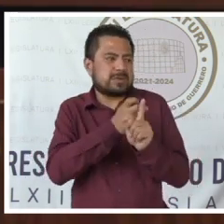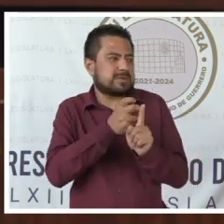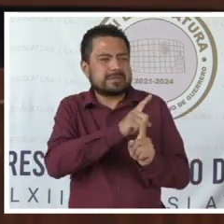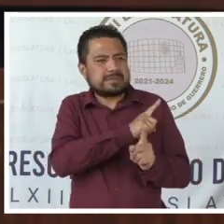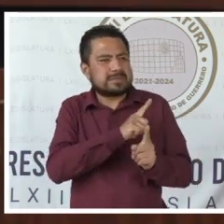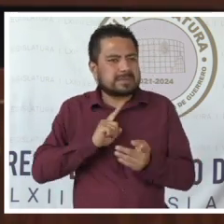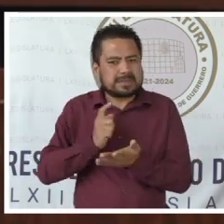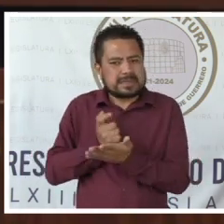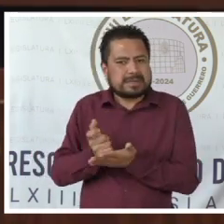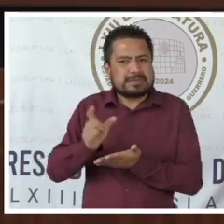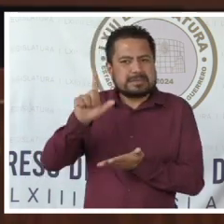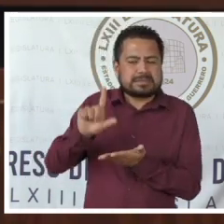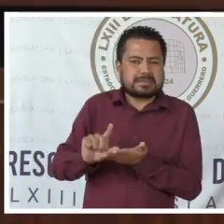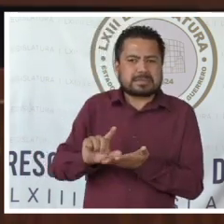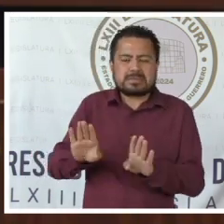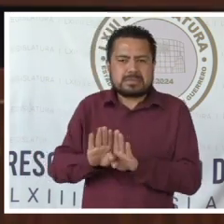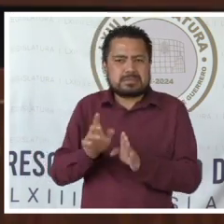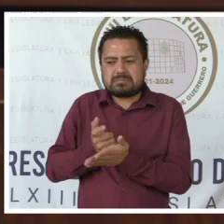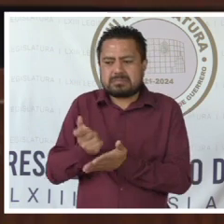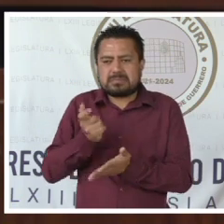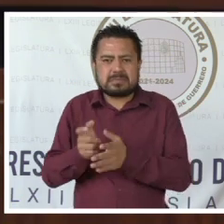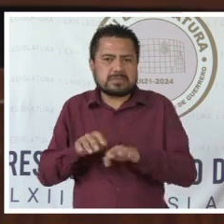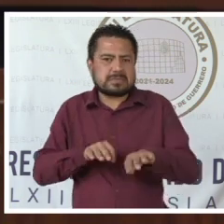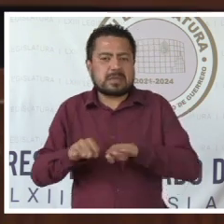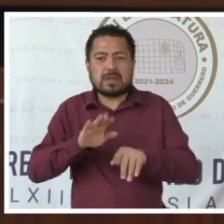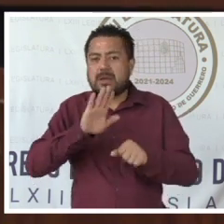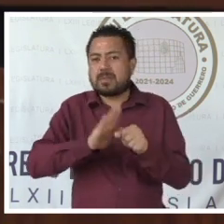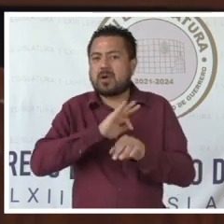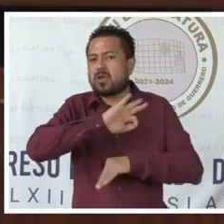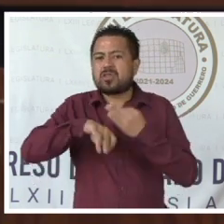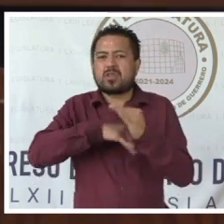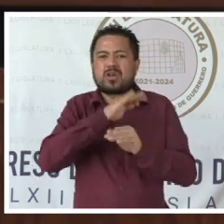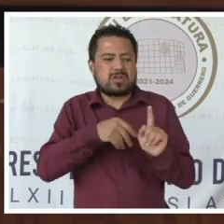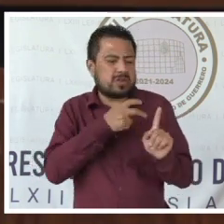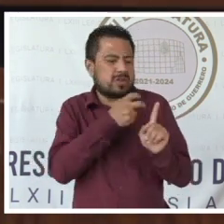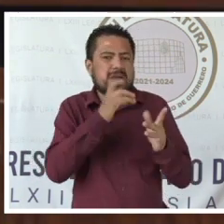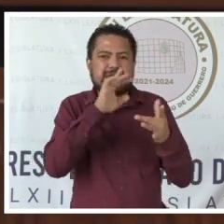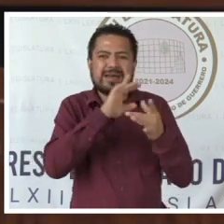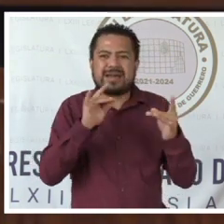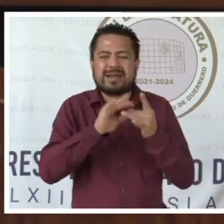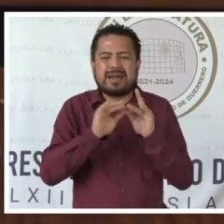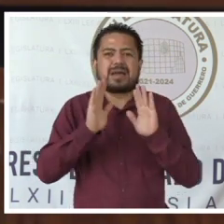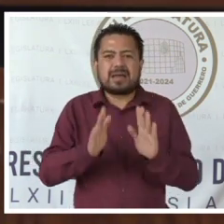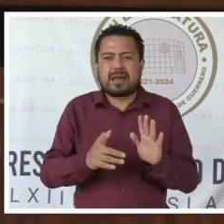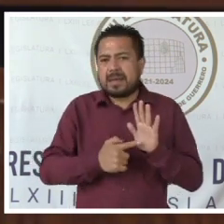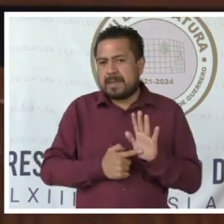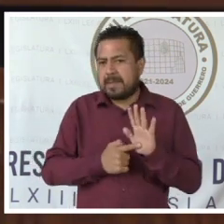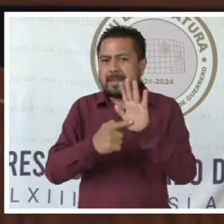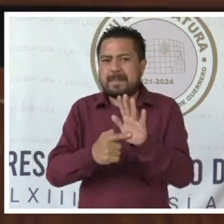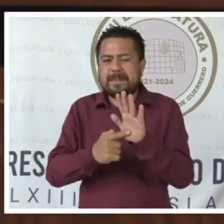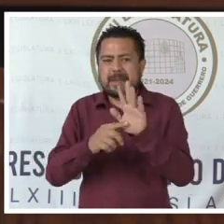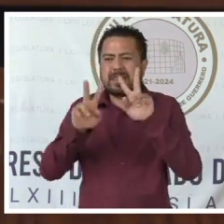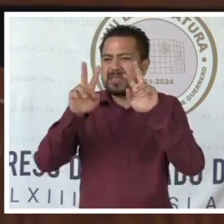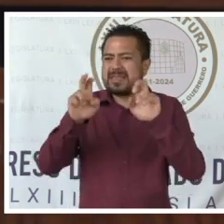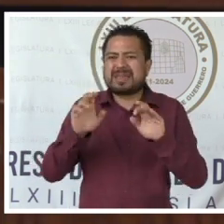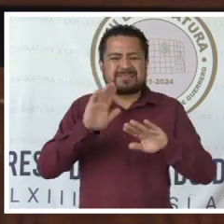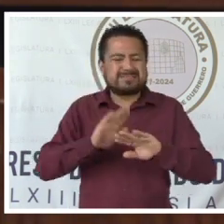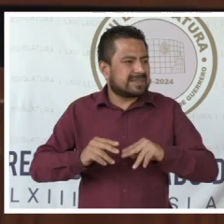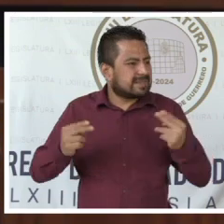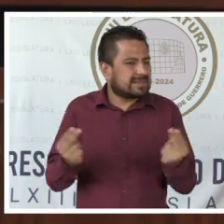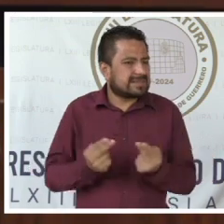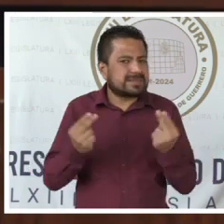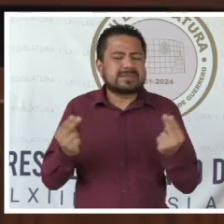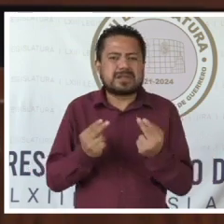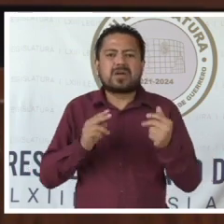un salario mínimo como retribución laboral. Por todo lo anterior, presentamos como asunto de urgente y obvia